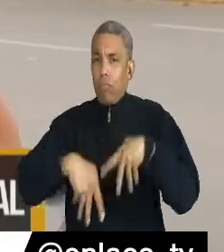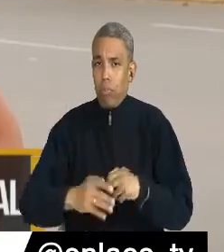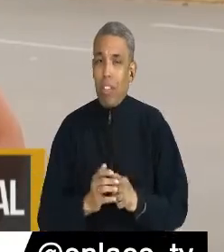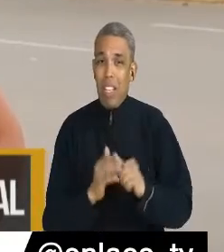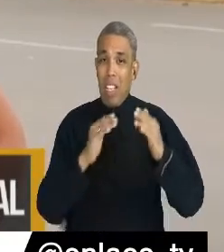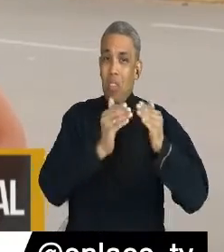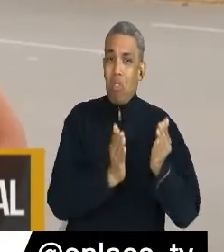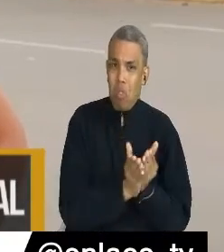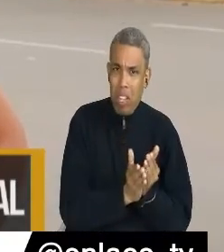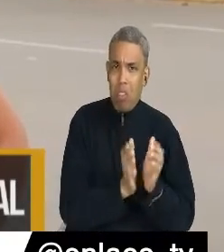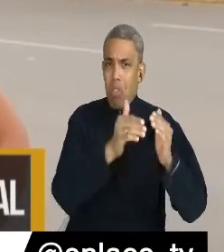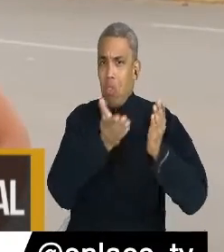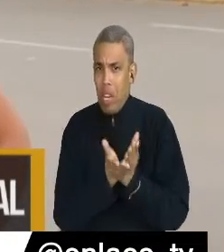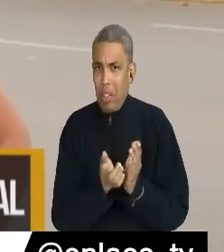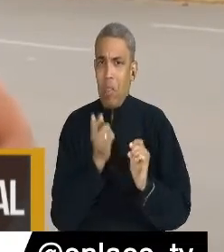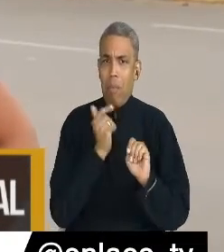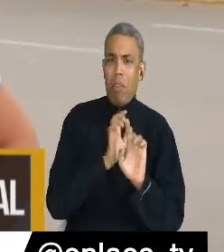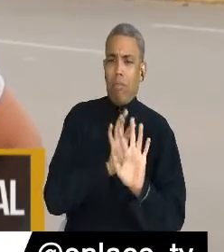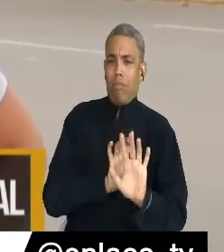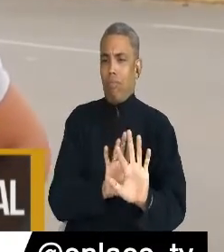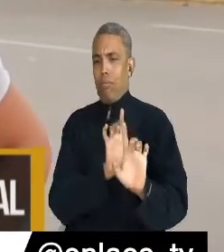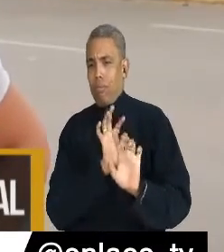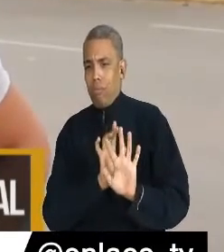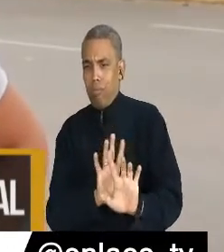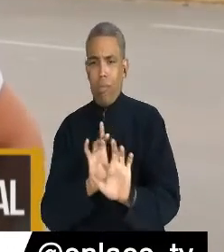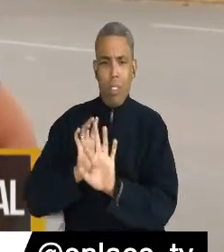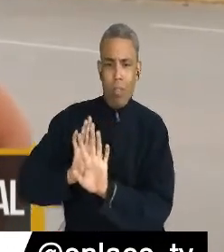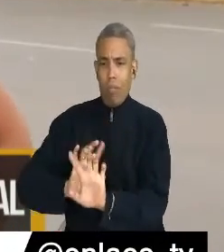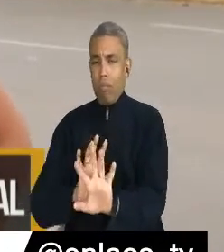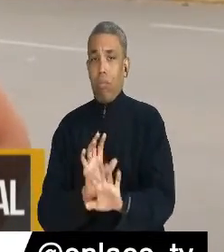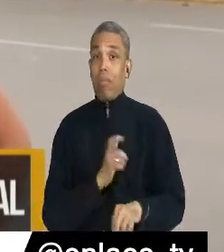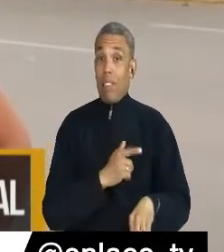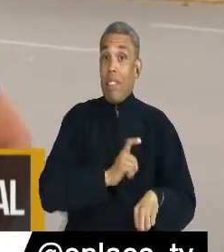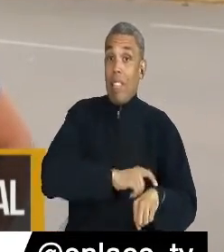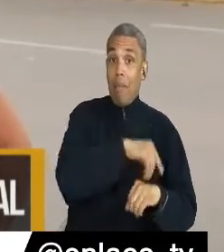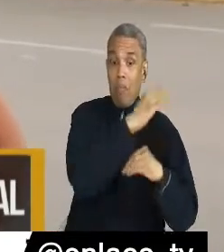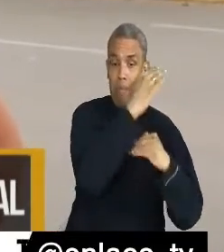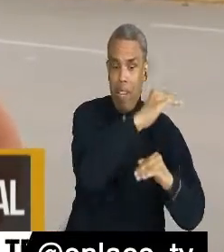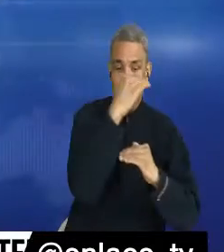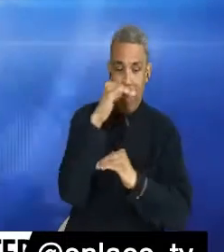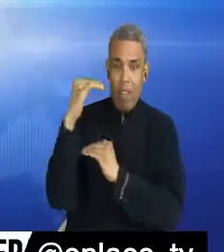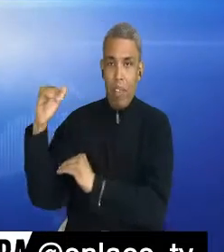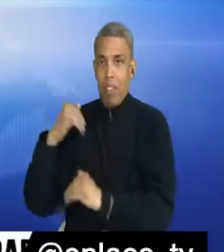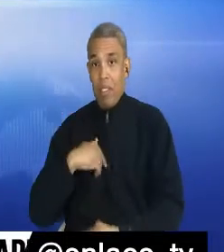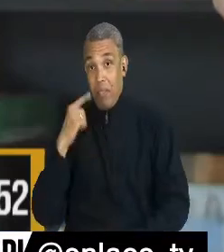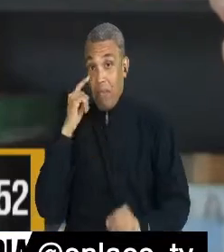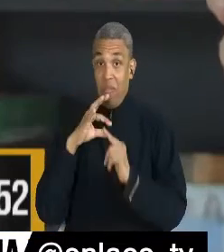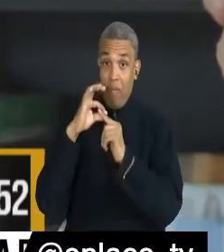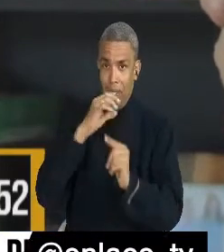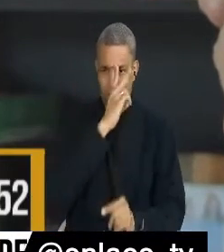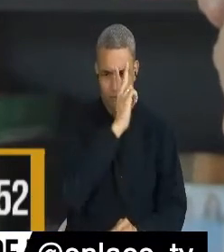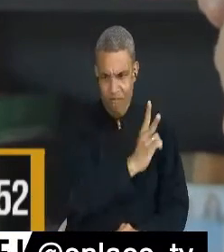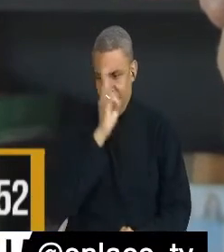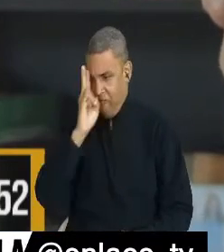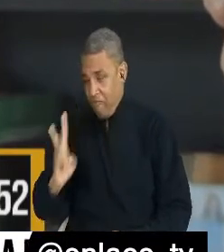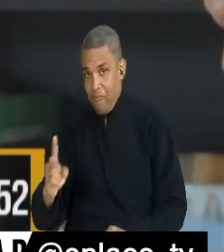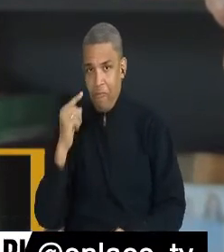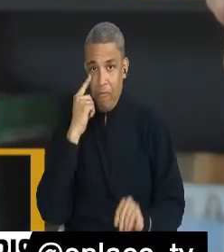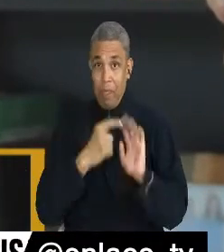máximo para su presentación en tarima donde también estarán recibiendo un reconocimiento especial vamos a tener un